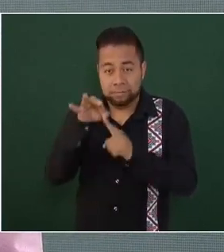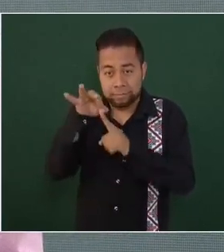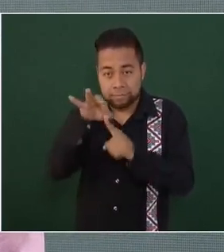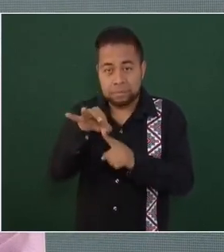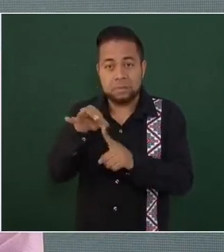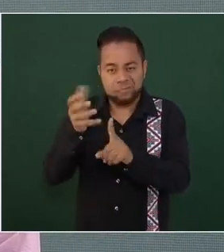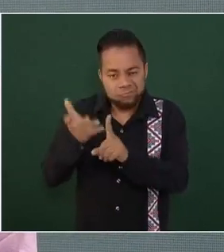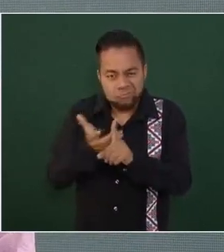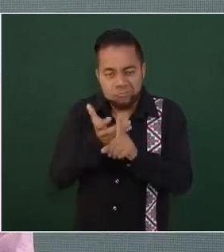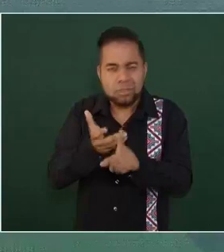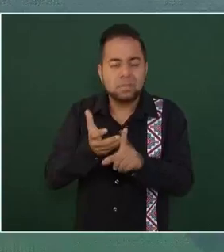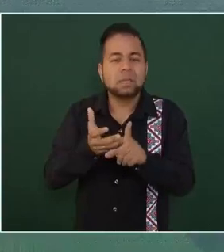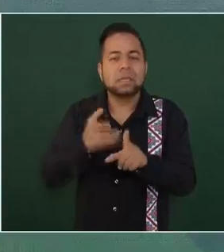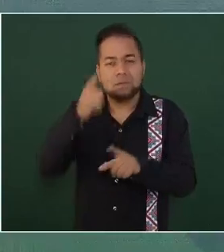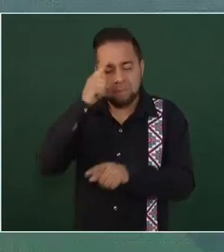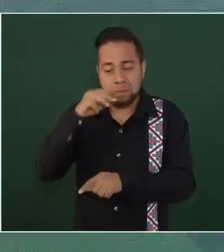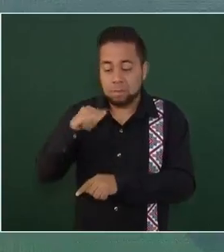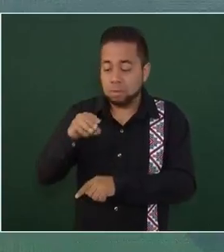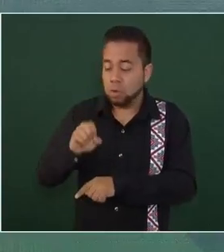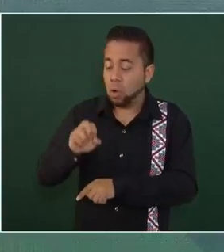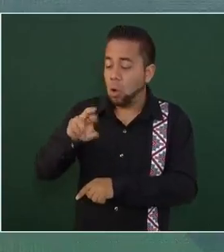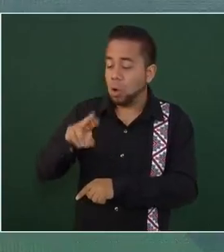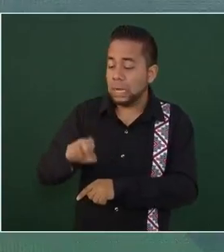movimiento de transformación